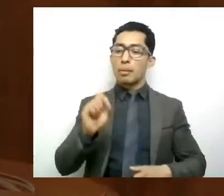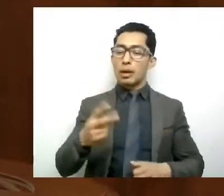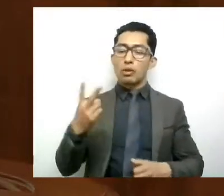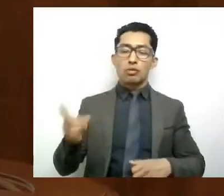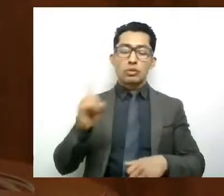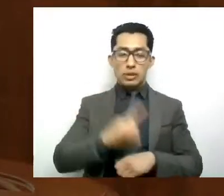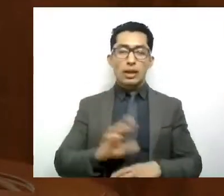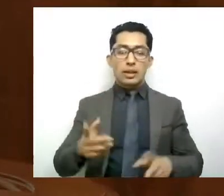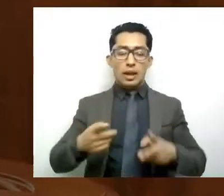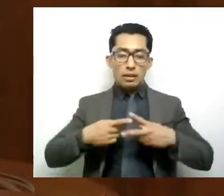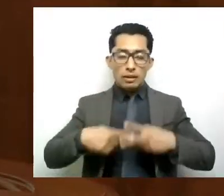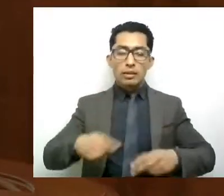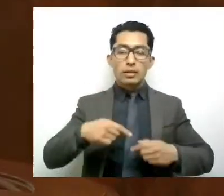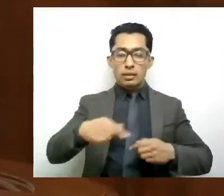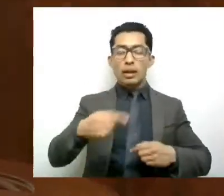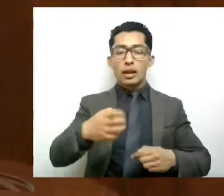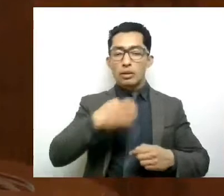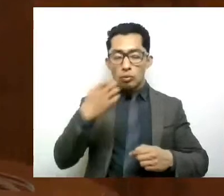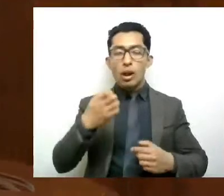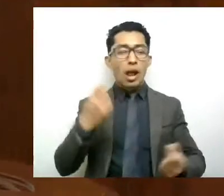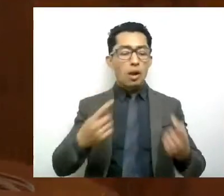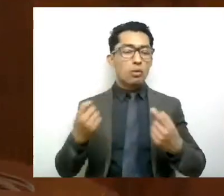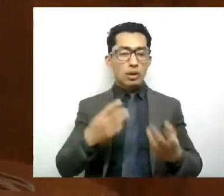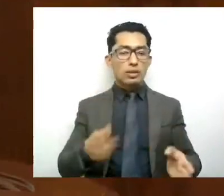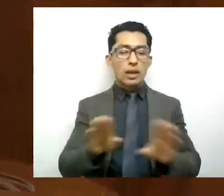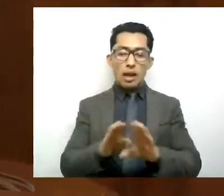las escuelas permanecieron cerradas,